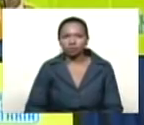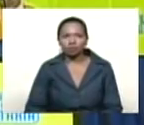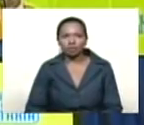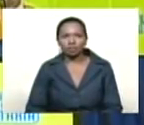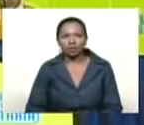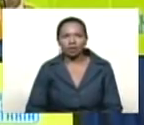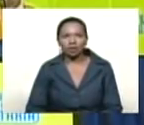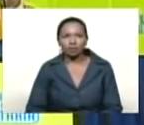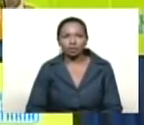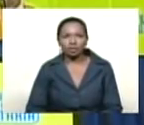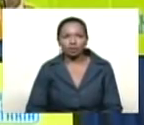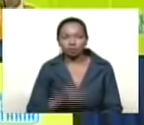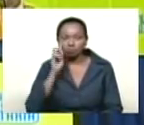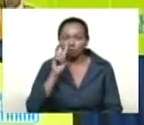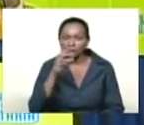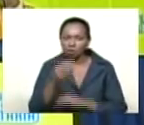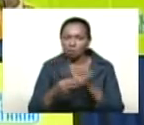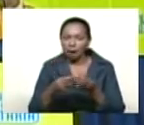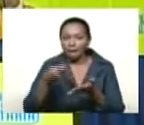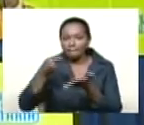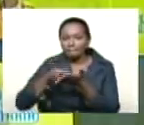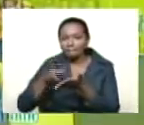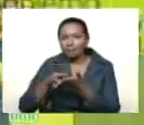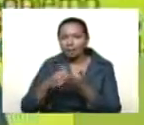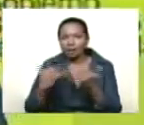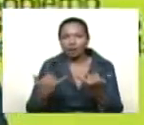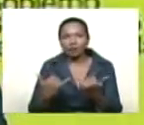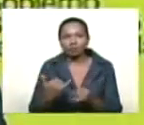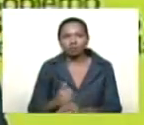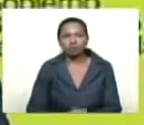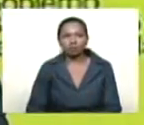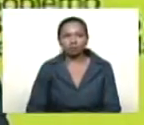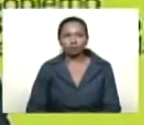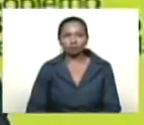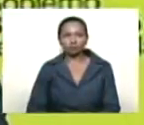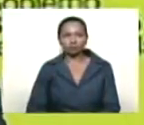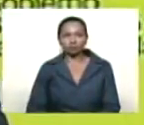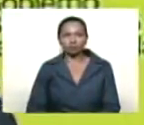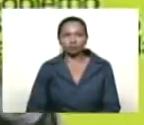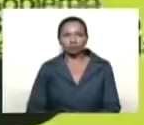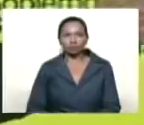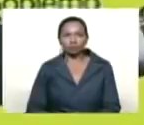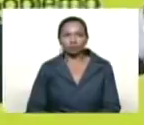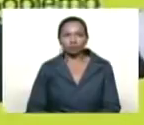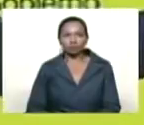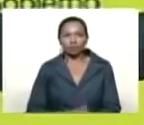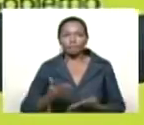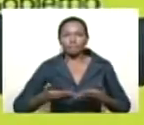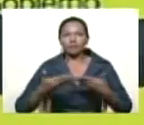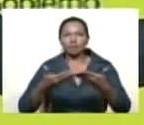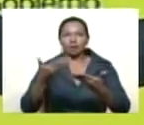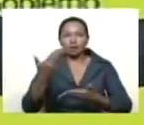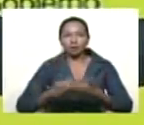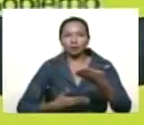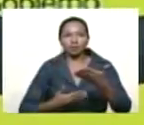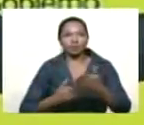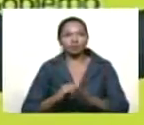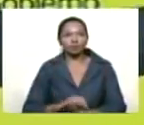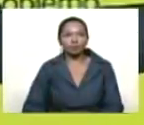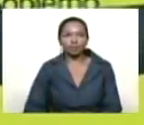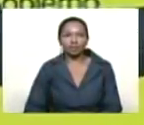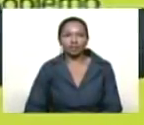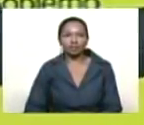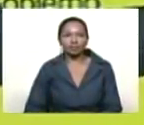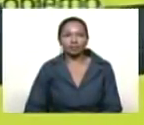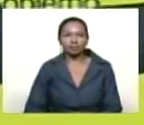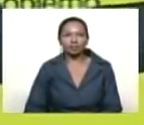Yo quiero aprobar algunos recursos aquí para entregarle soporte, músculo,